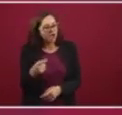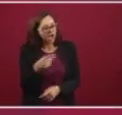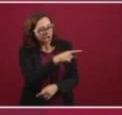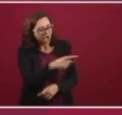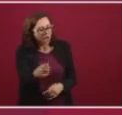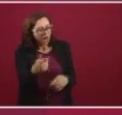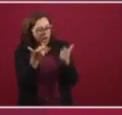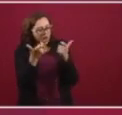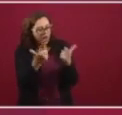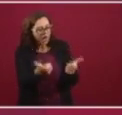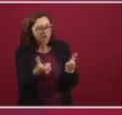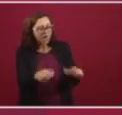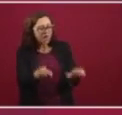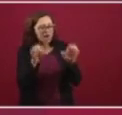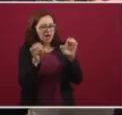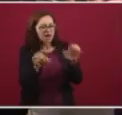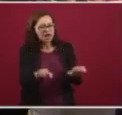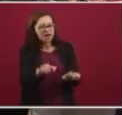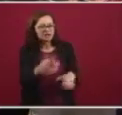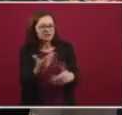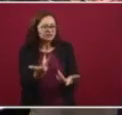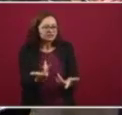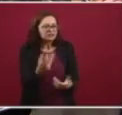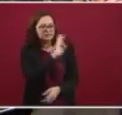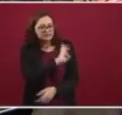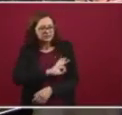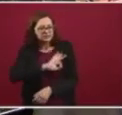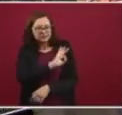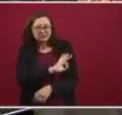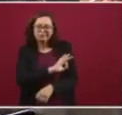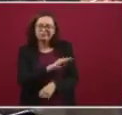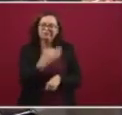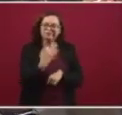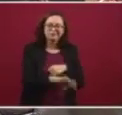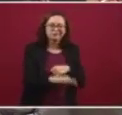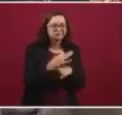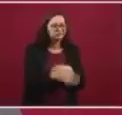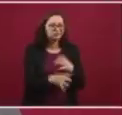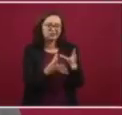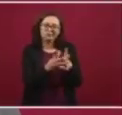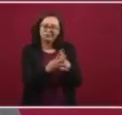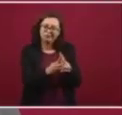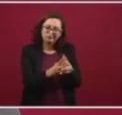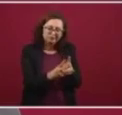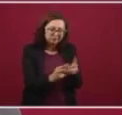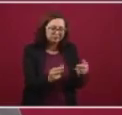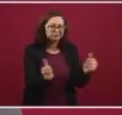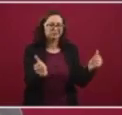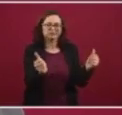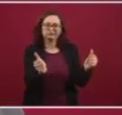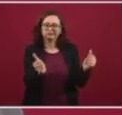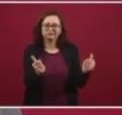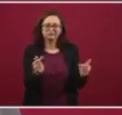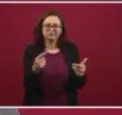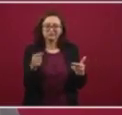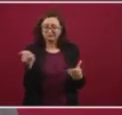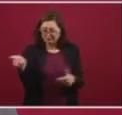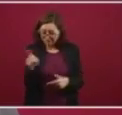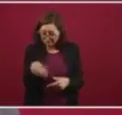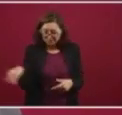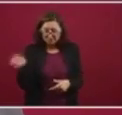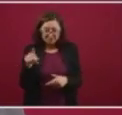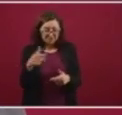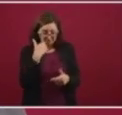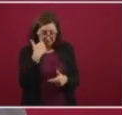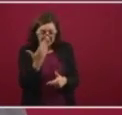efímera, pasajera, transitoria, debe ser una opción, una